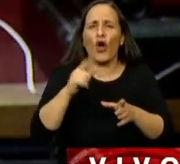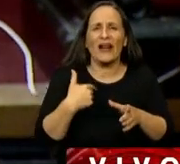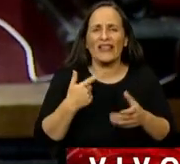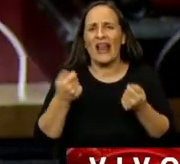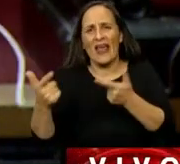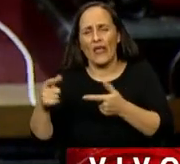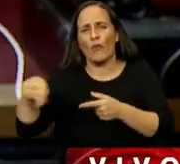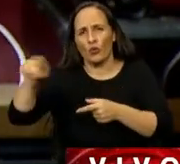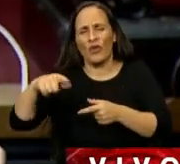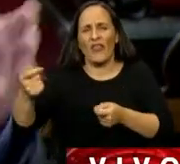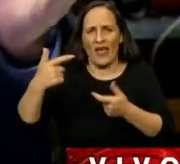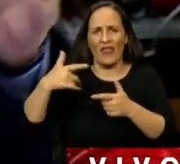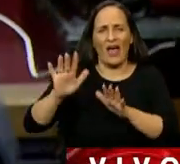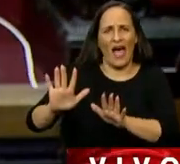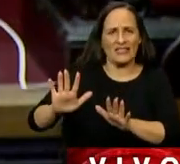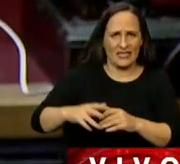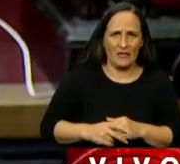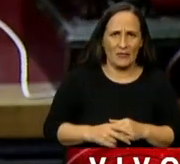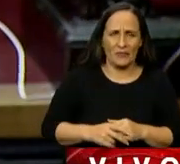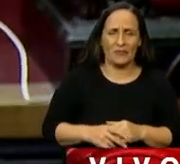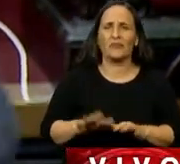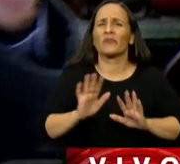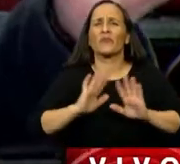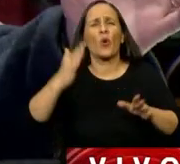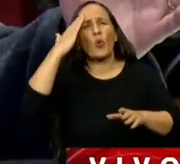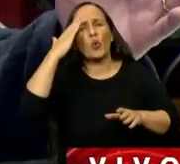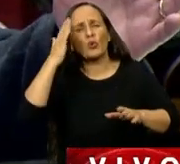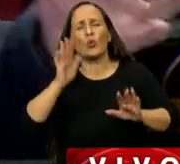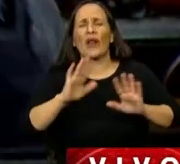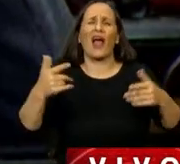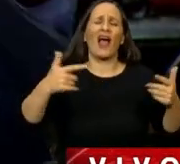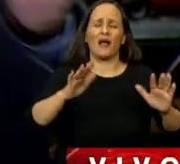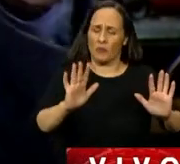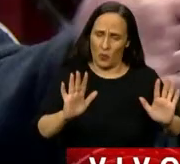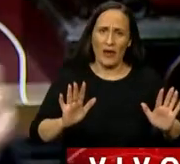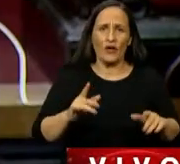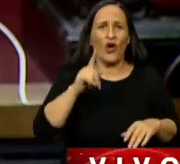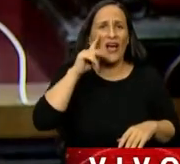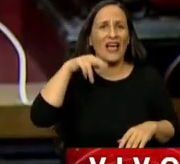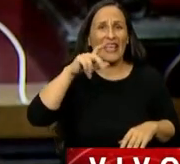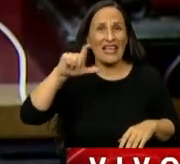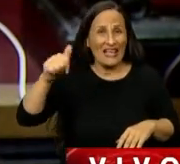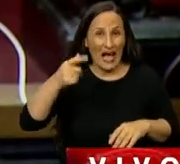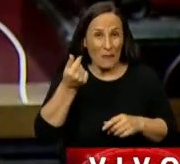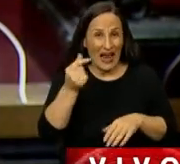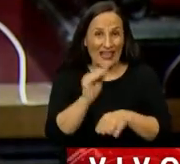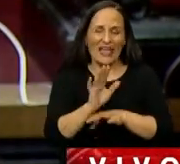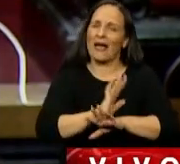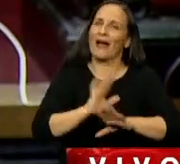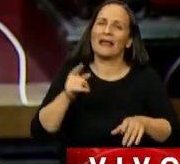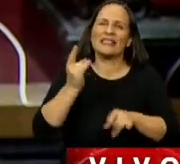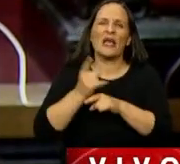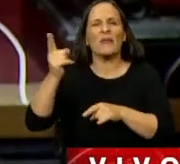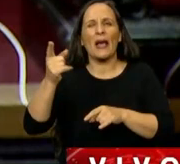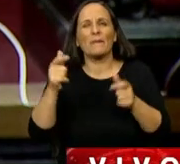¿Quieren sacar la cultura de la grieta? Saquémosla. Saquémosla del Inca. Toda la guita del Inca va para las películas que les